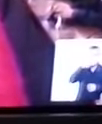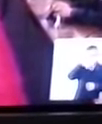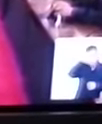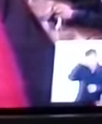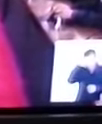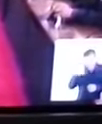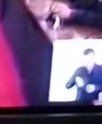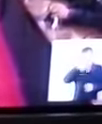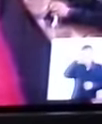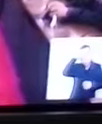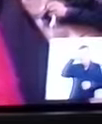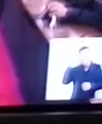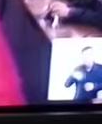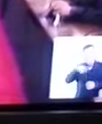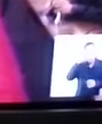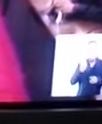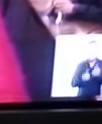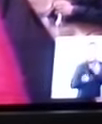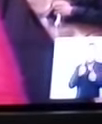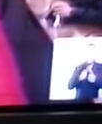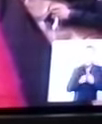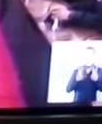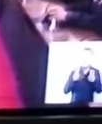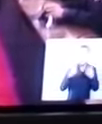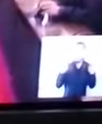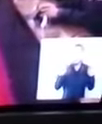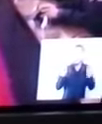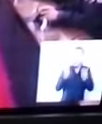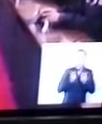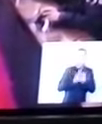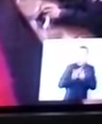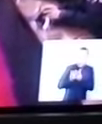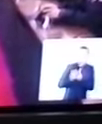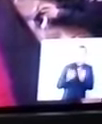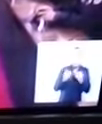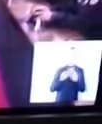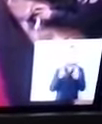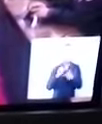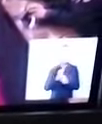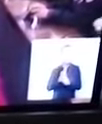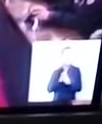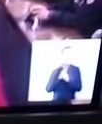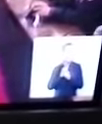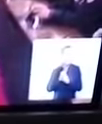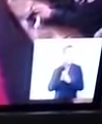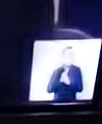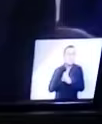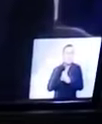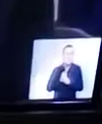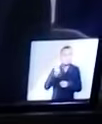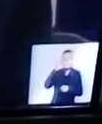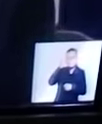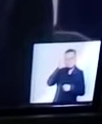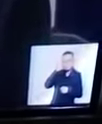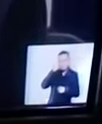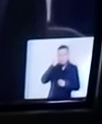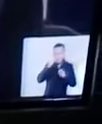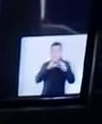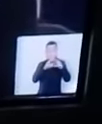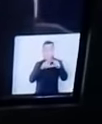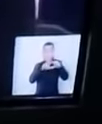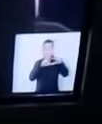parar de trabajar en el tema social, en el tema de seguridad, etcétera. Por lo tanto, está considerado pues el mapa